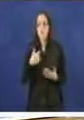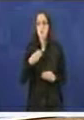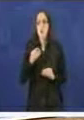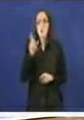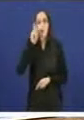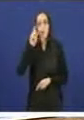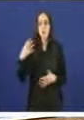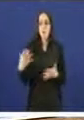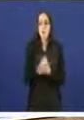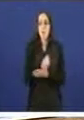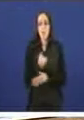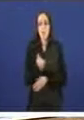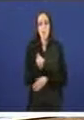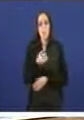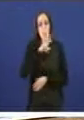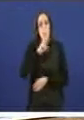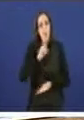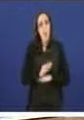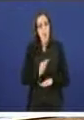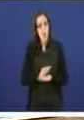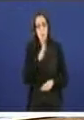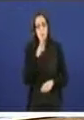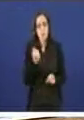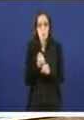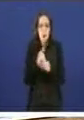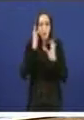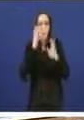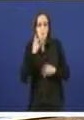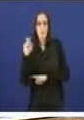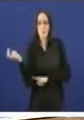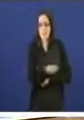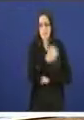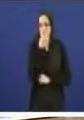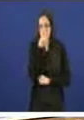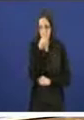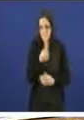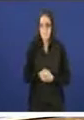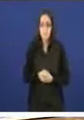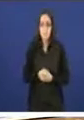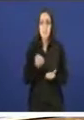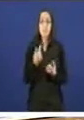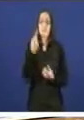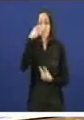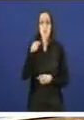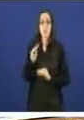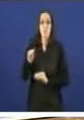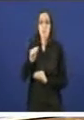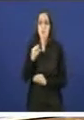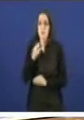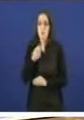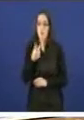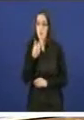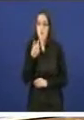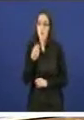esforzo cobran maior valor. Polo demais, aínda que non lle guste oílo, aínda que non o vai a recoñecer, sabe perfectamente que grazas